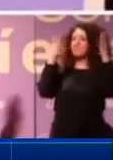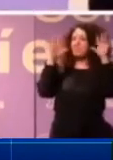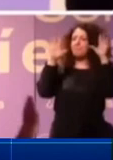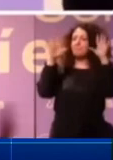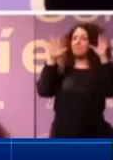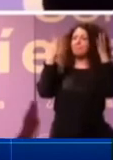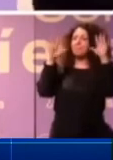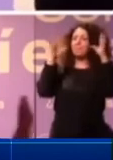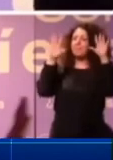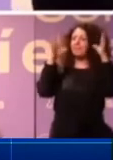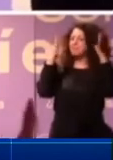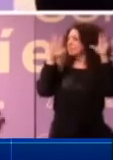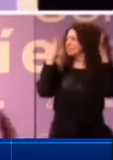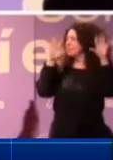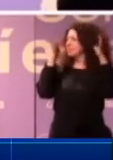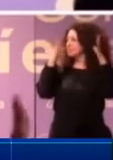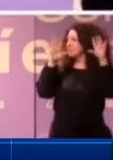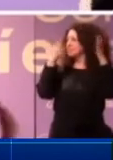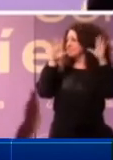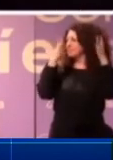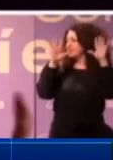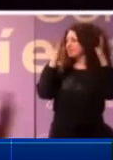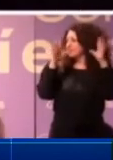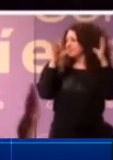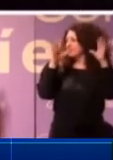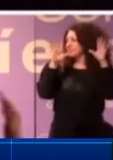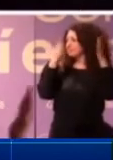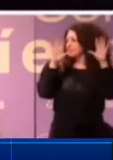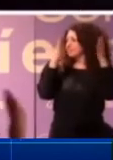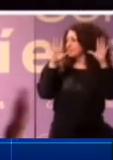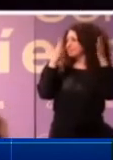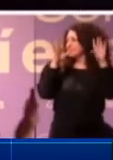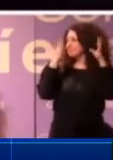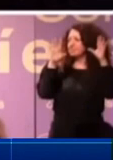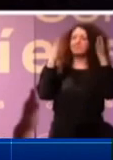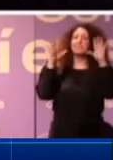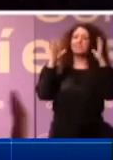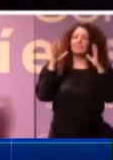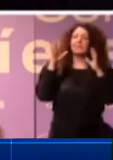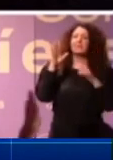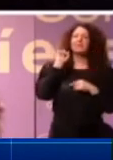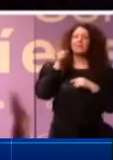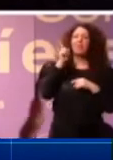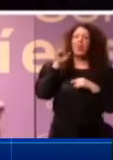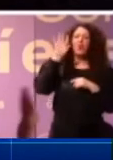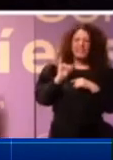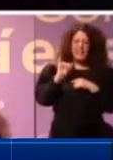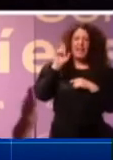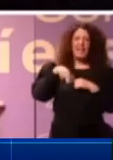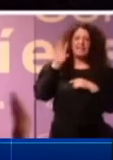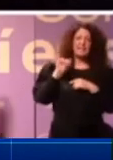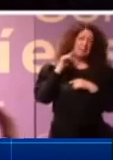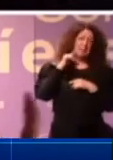alguna forma están creando marcos, espacios públicos, como dicen ellos, utilizando su argot estúpido, están creando